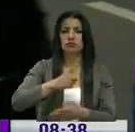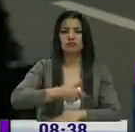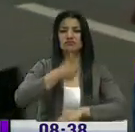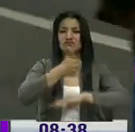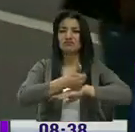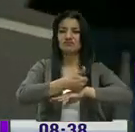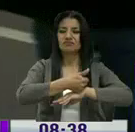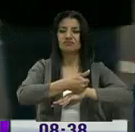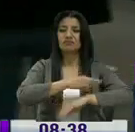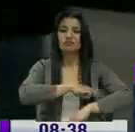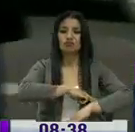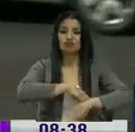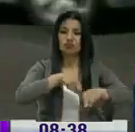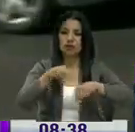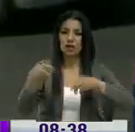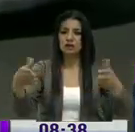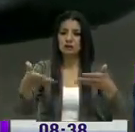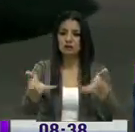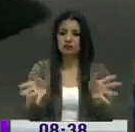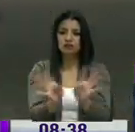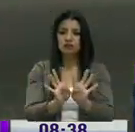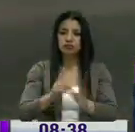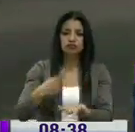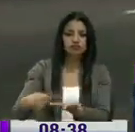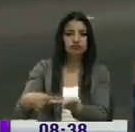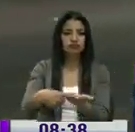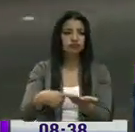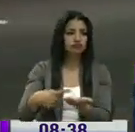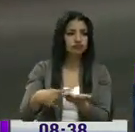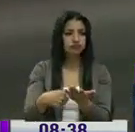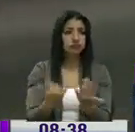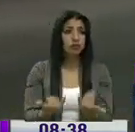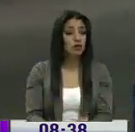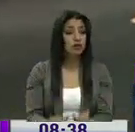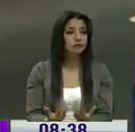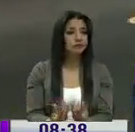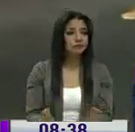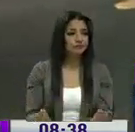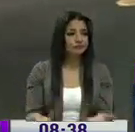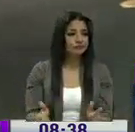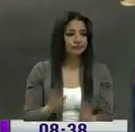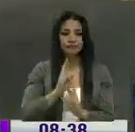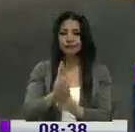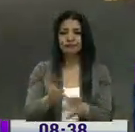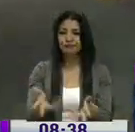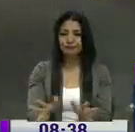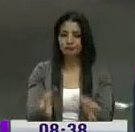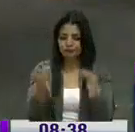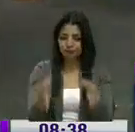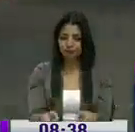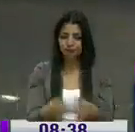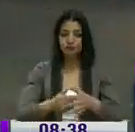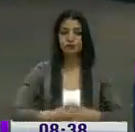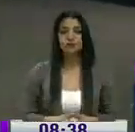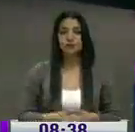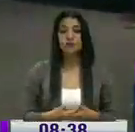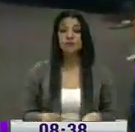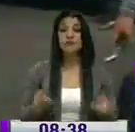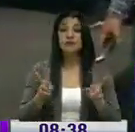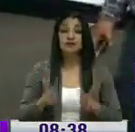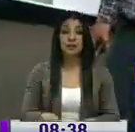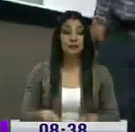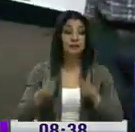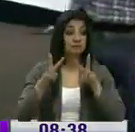las autoridades de la Agencia Metropolitana de Tránsito, pero hasta el momento al parecer no tienen una solución definitiva. Además, también